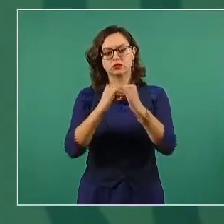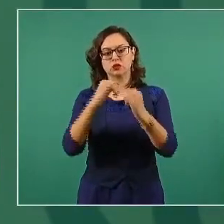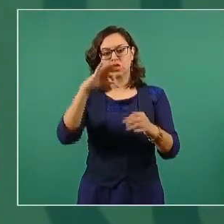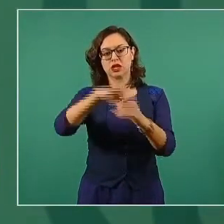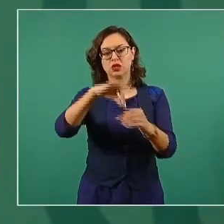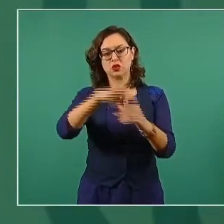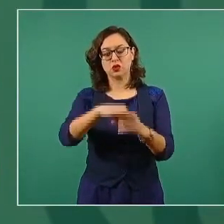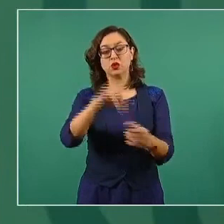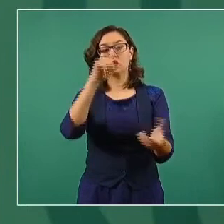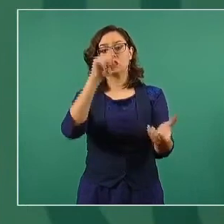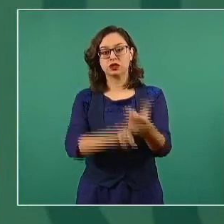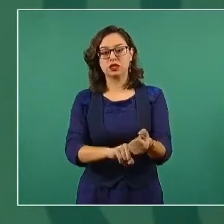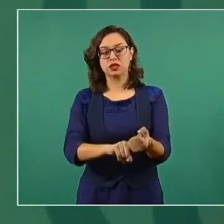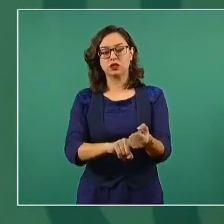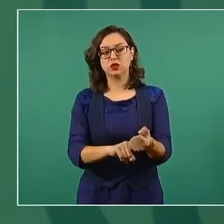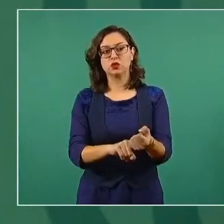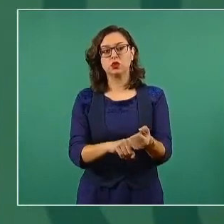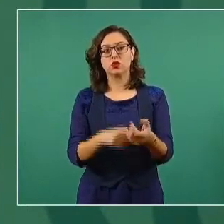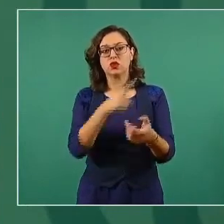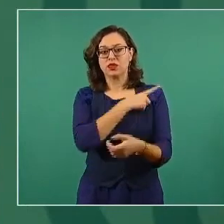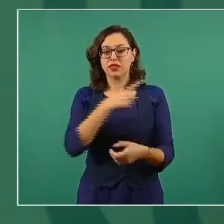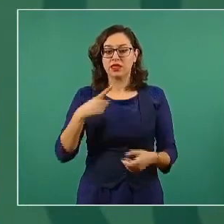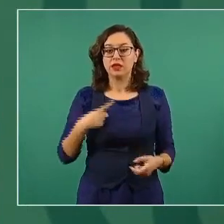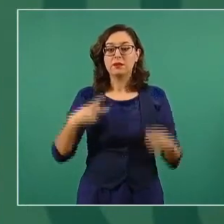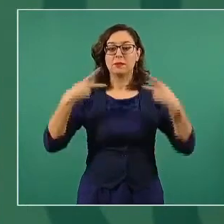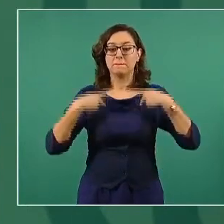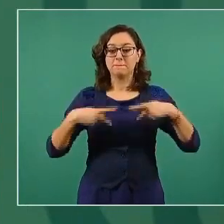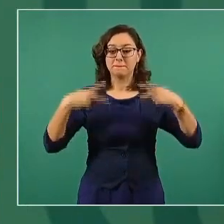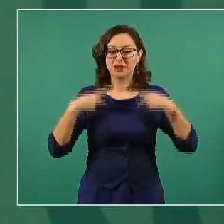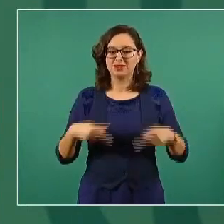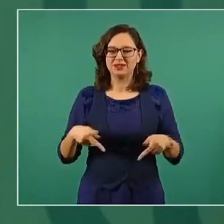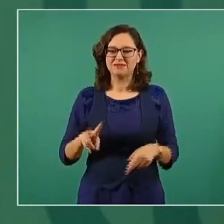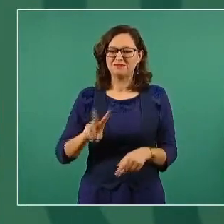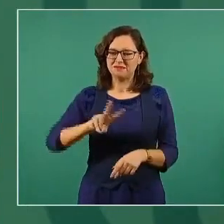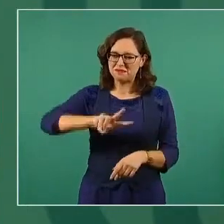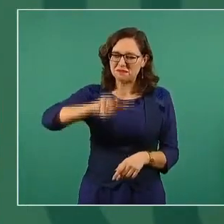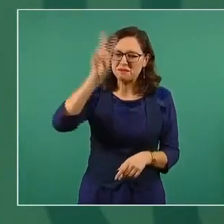a auténticos demócratas,